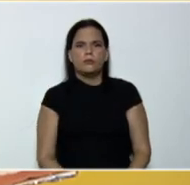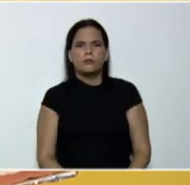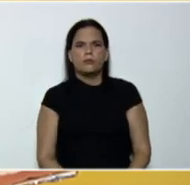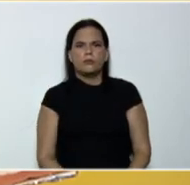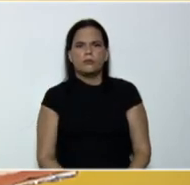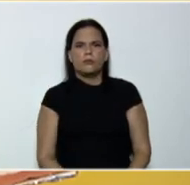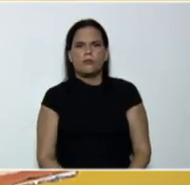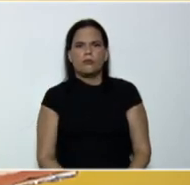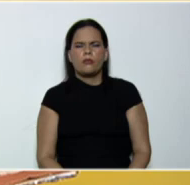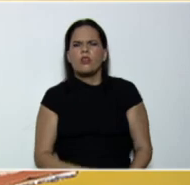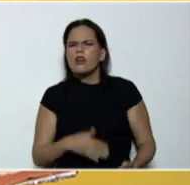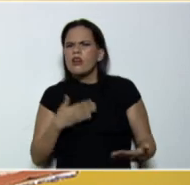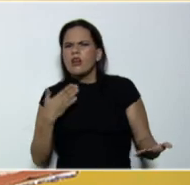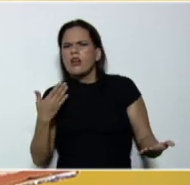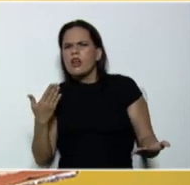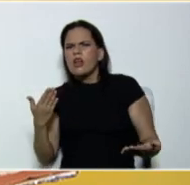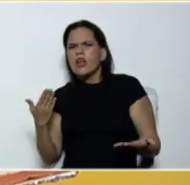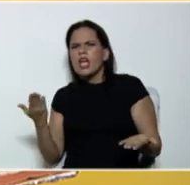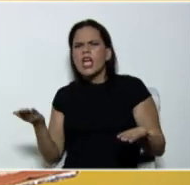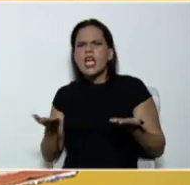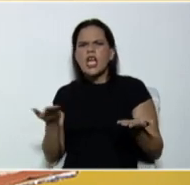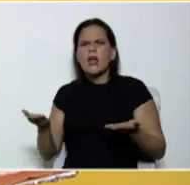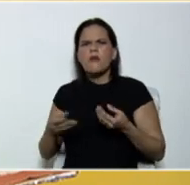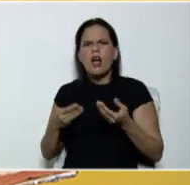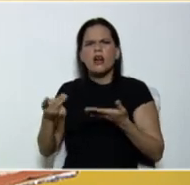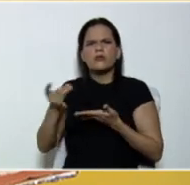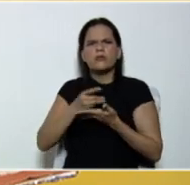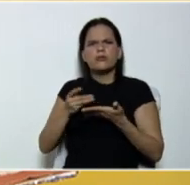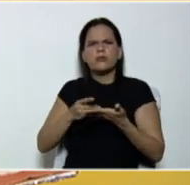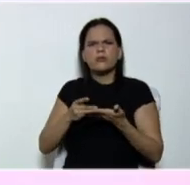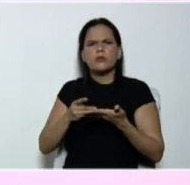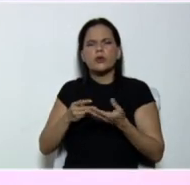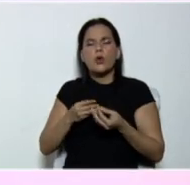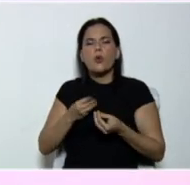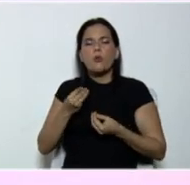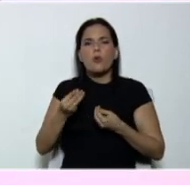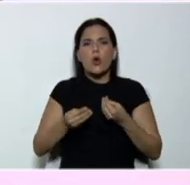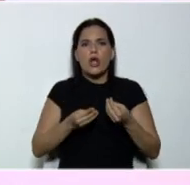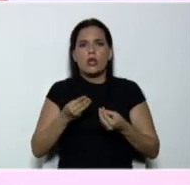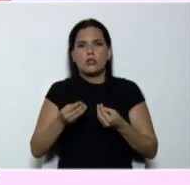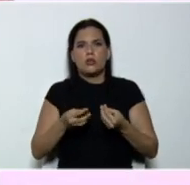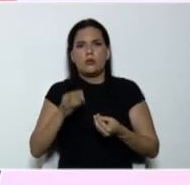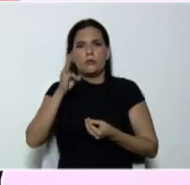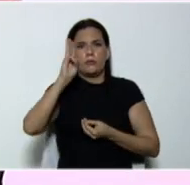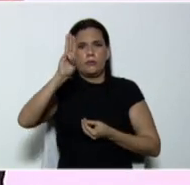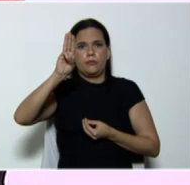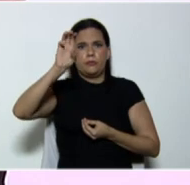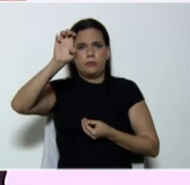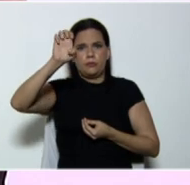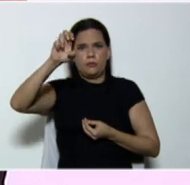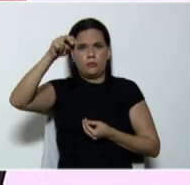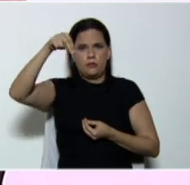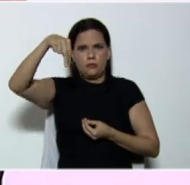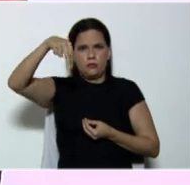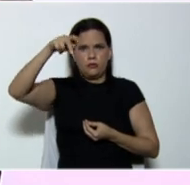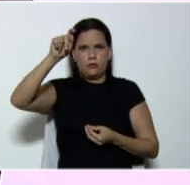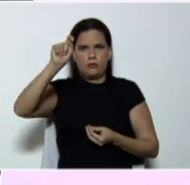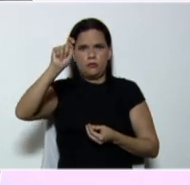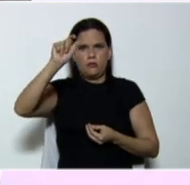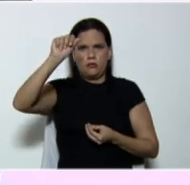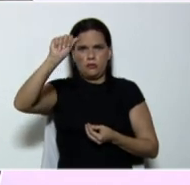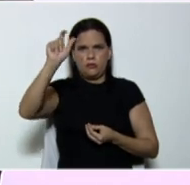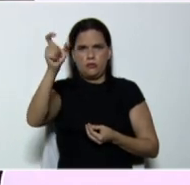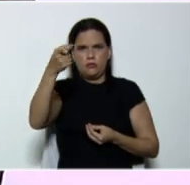Jenny, ¿qué figura vas a trazar? Voy a trazar un pentágono. Pentágono es porque tiene ¿cuántos lados?